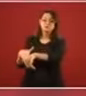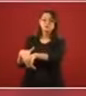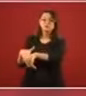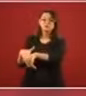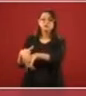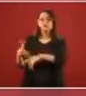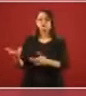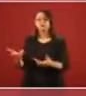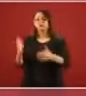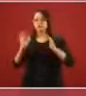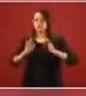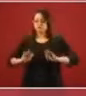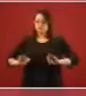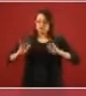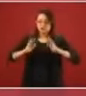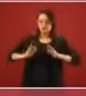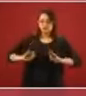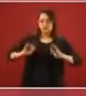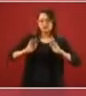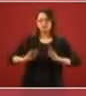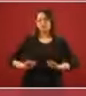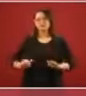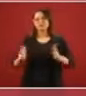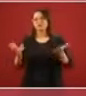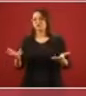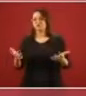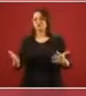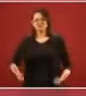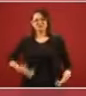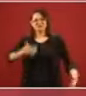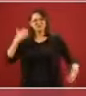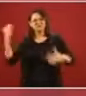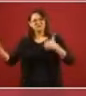se serenen, que no hagan tanto coraje.